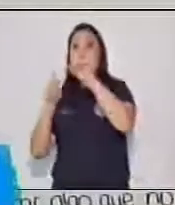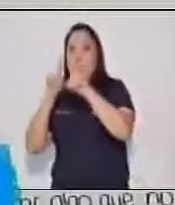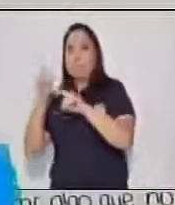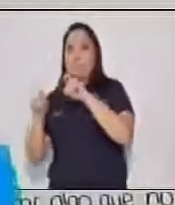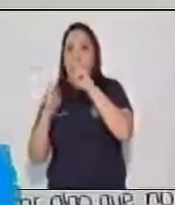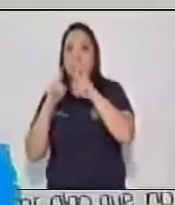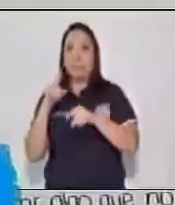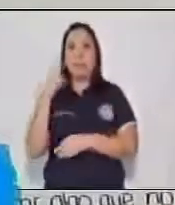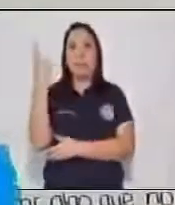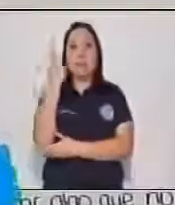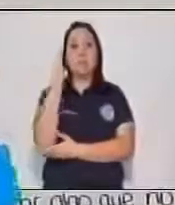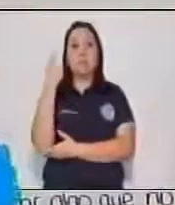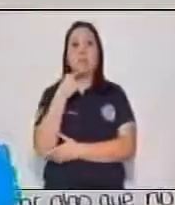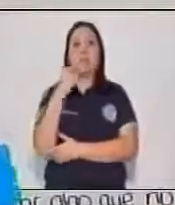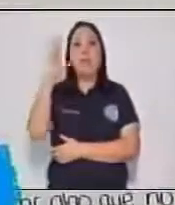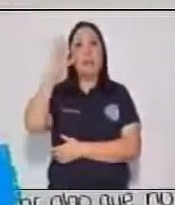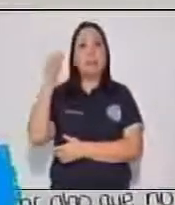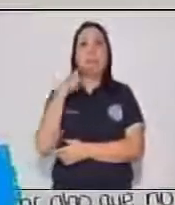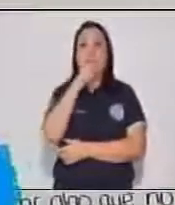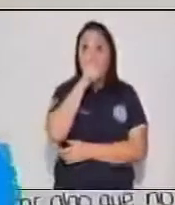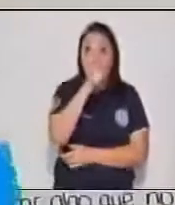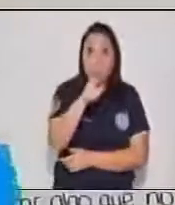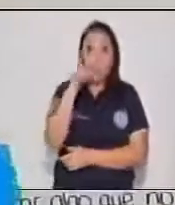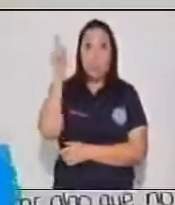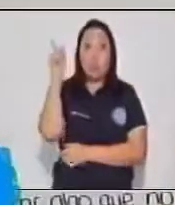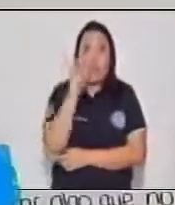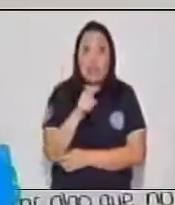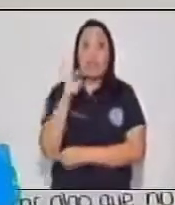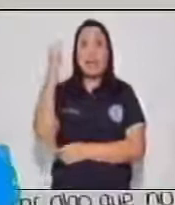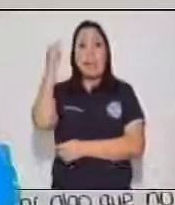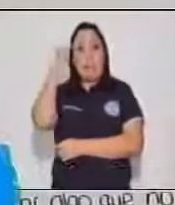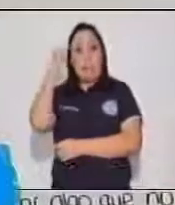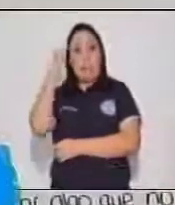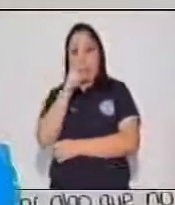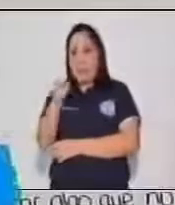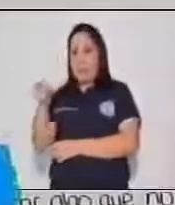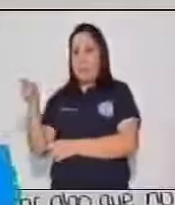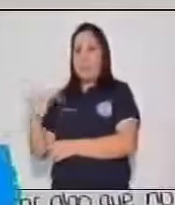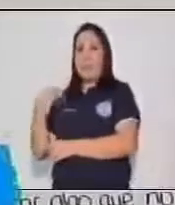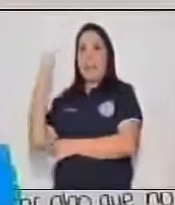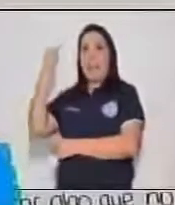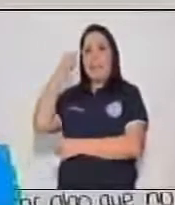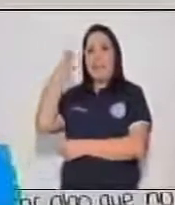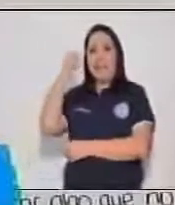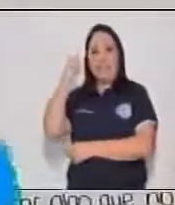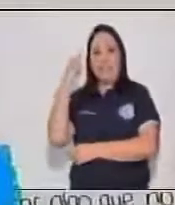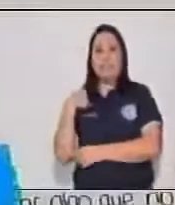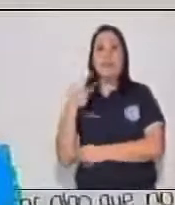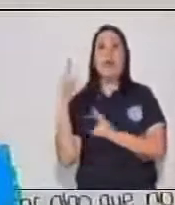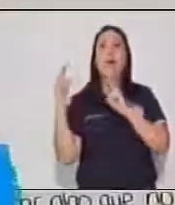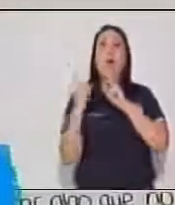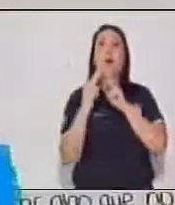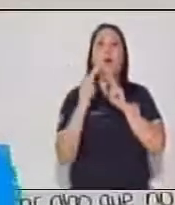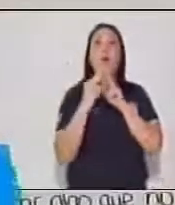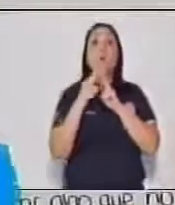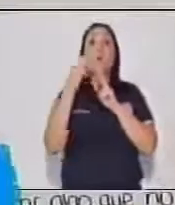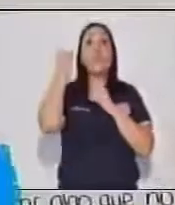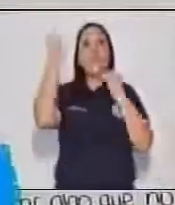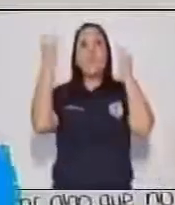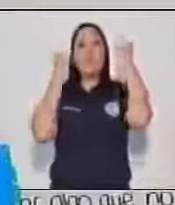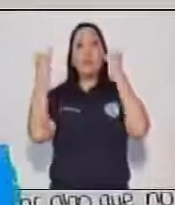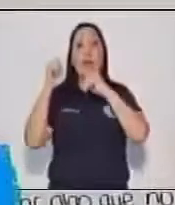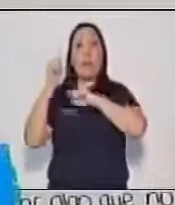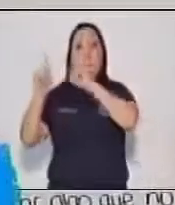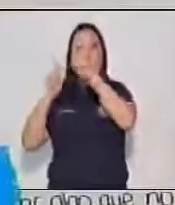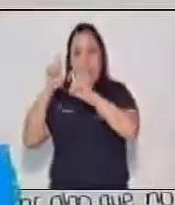muy importante porque tú debes de pensar como el público y saber o conocer o tener una idea de qué preguntas